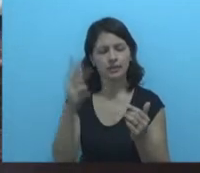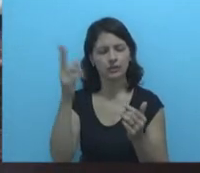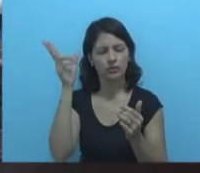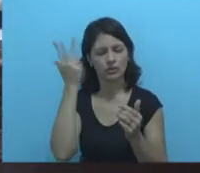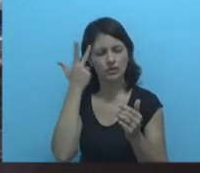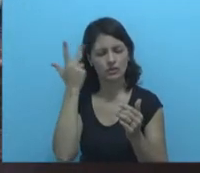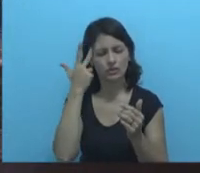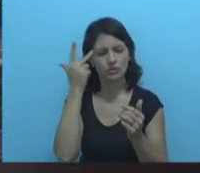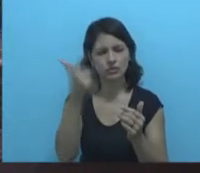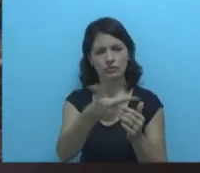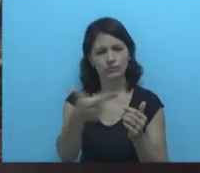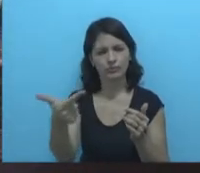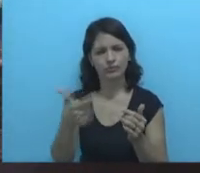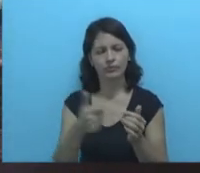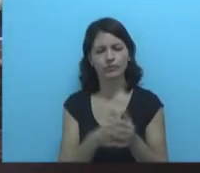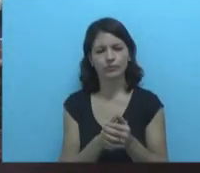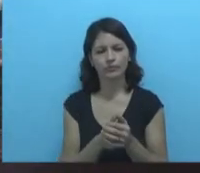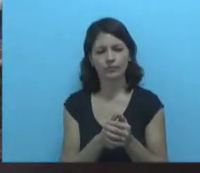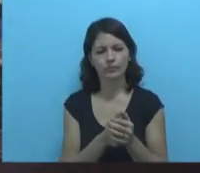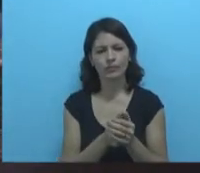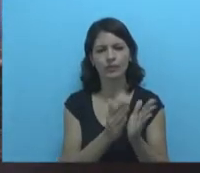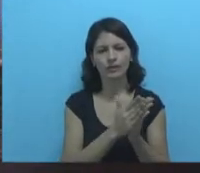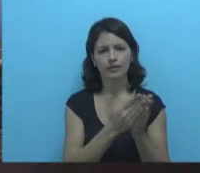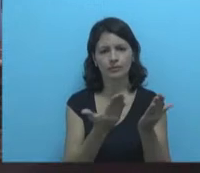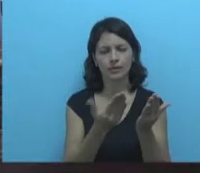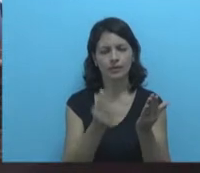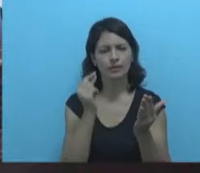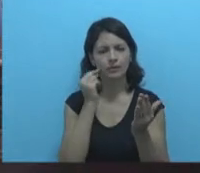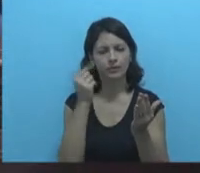Florito, preferencia para una sesión. Expediente